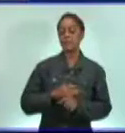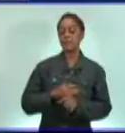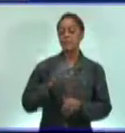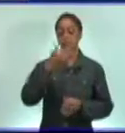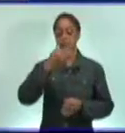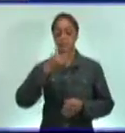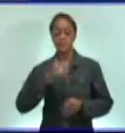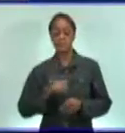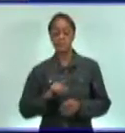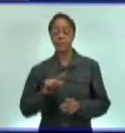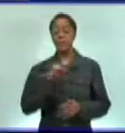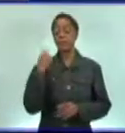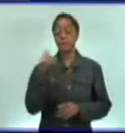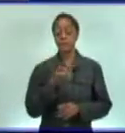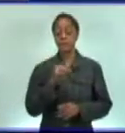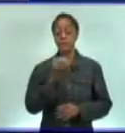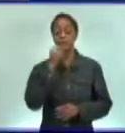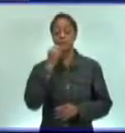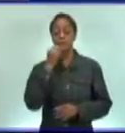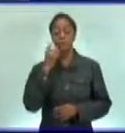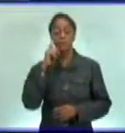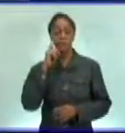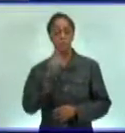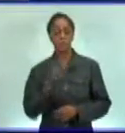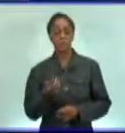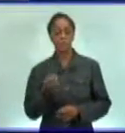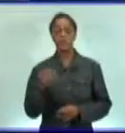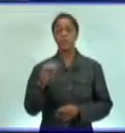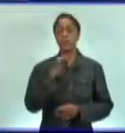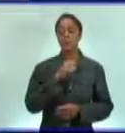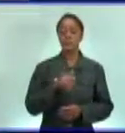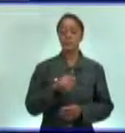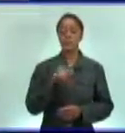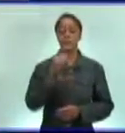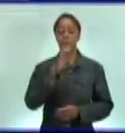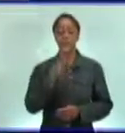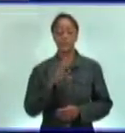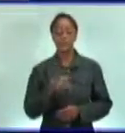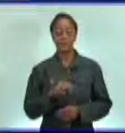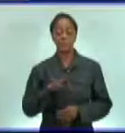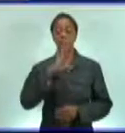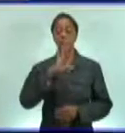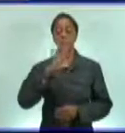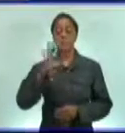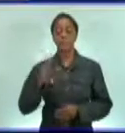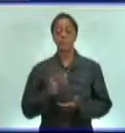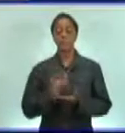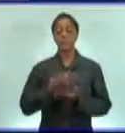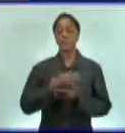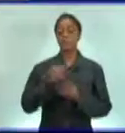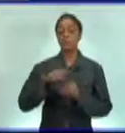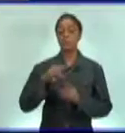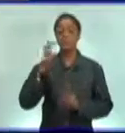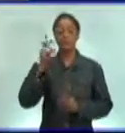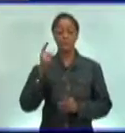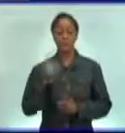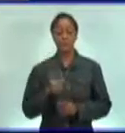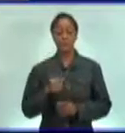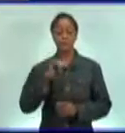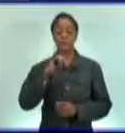partes que ustedes la pueden comprobar en la figura 85 de su libro de texto en la página